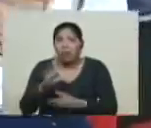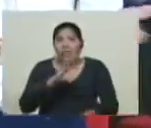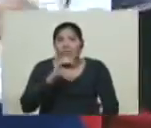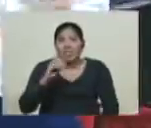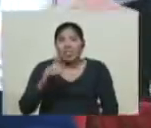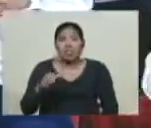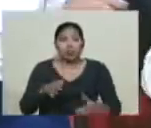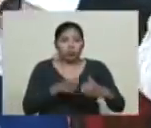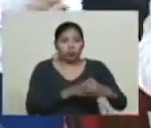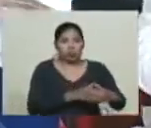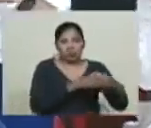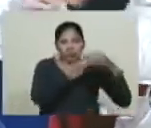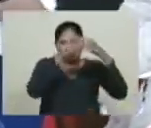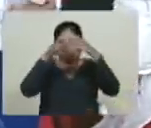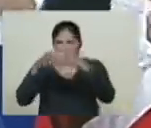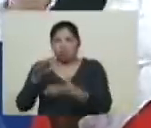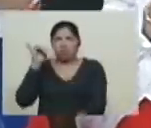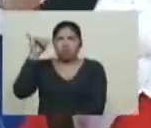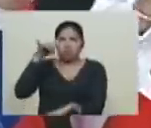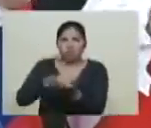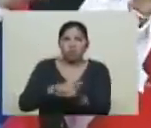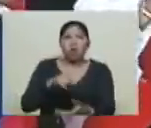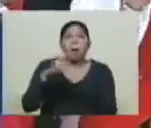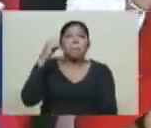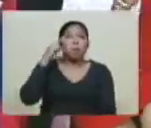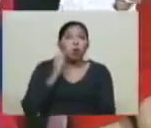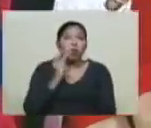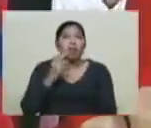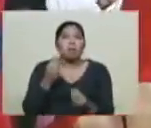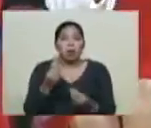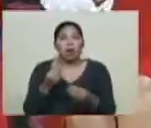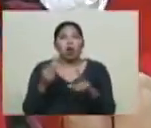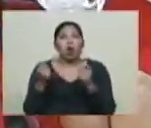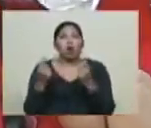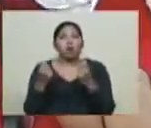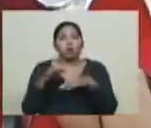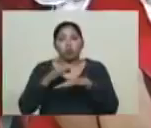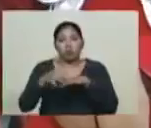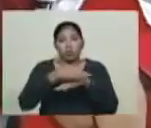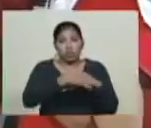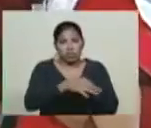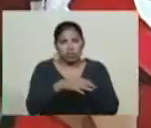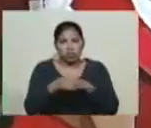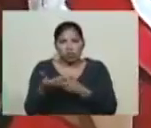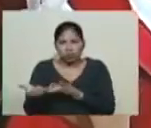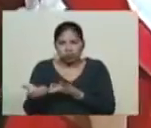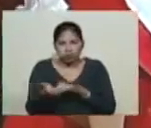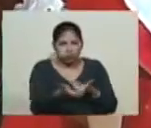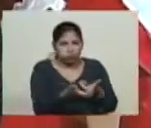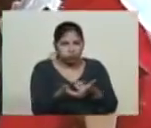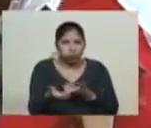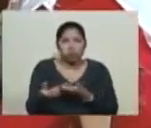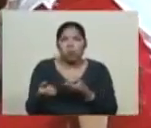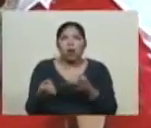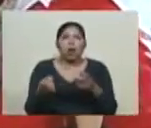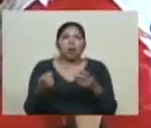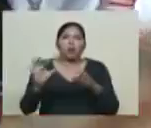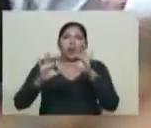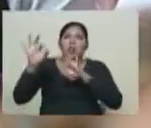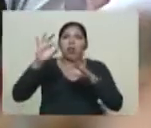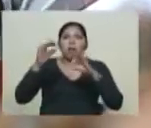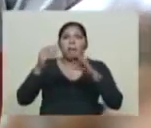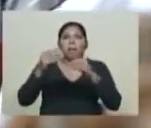Bolívar y desplegarlos en los 11 municipios priorizados que tenemos allá, al igual que el estado del Tamacuro, Sucre